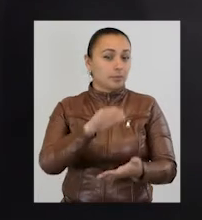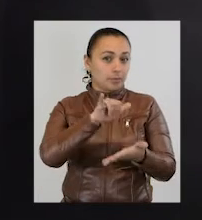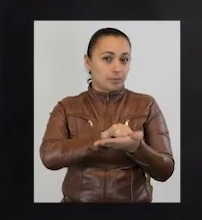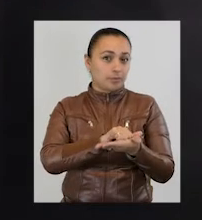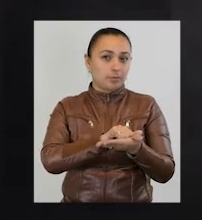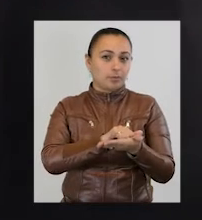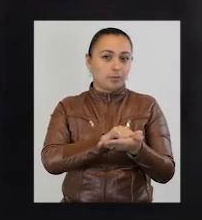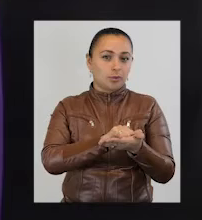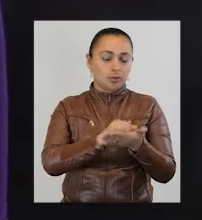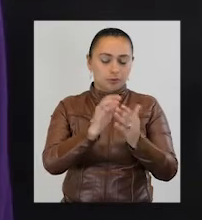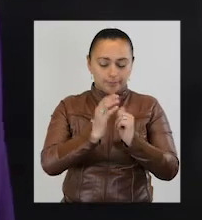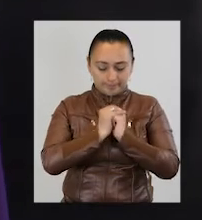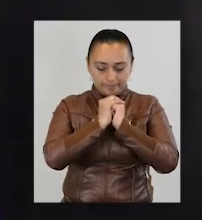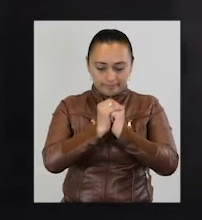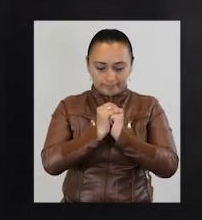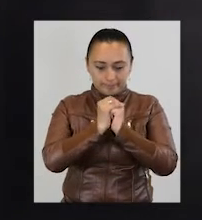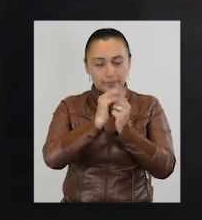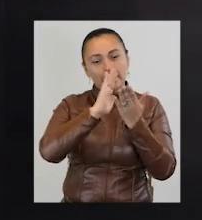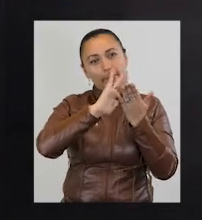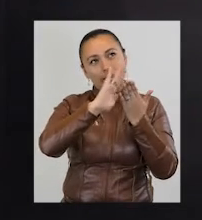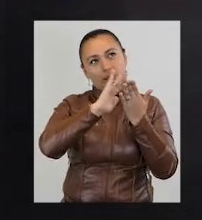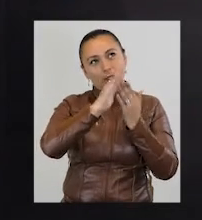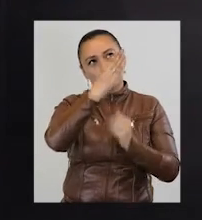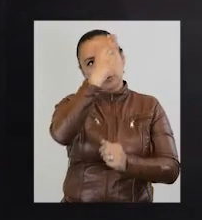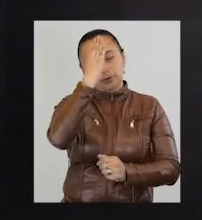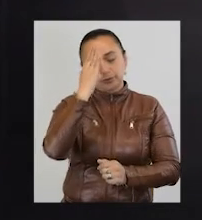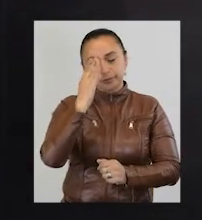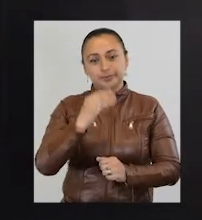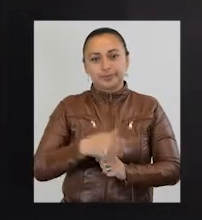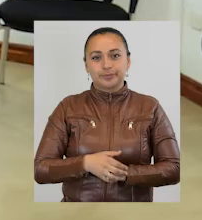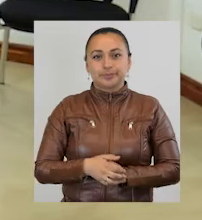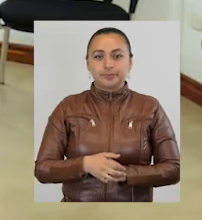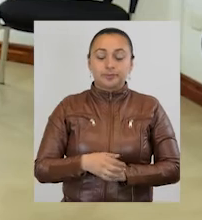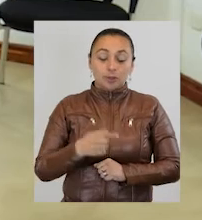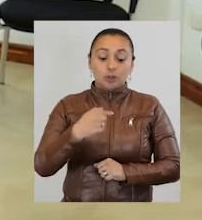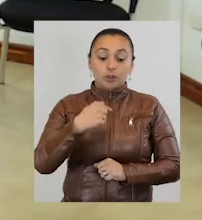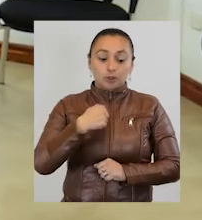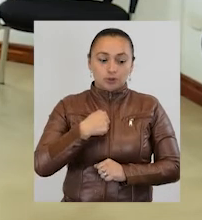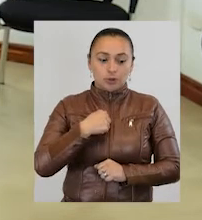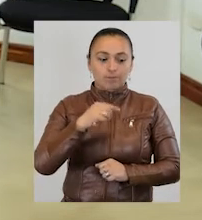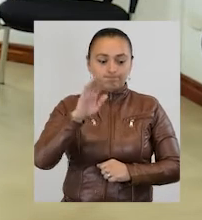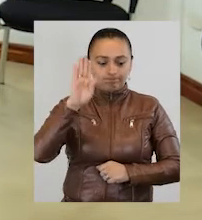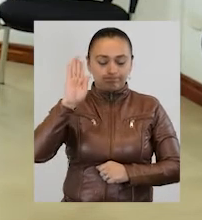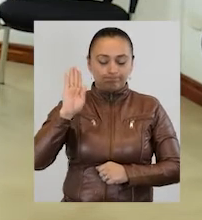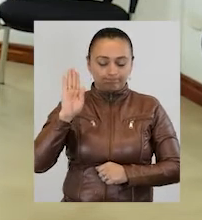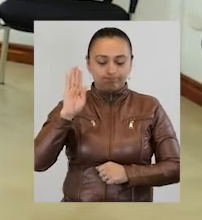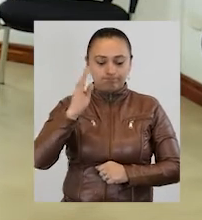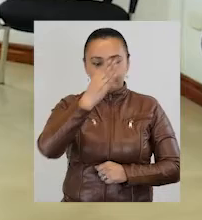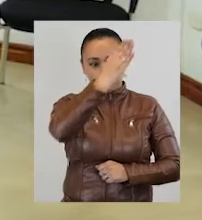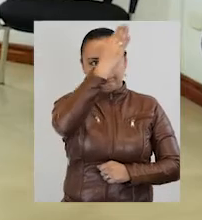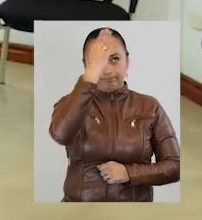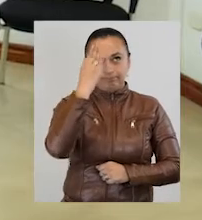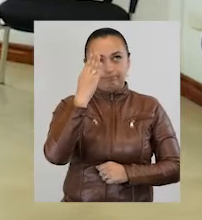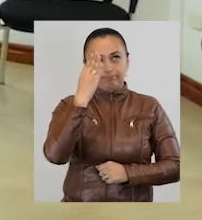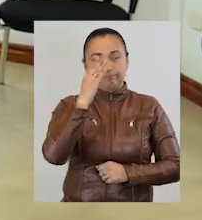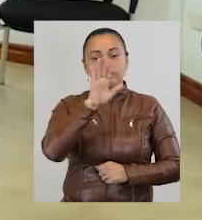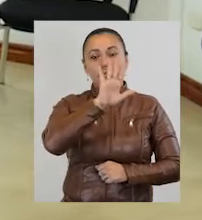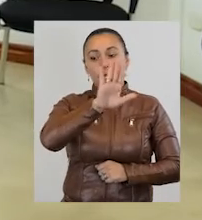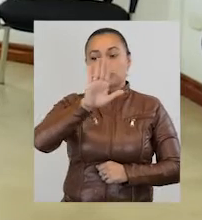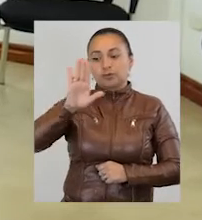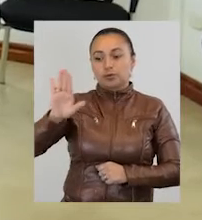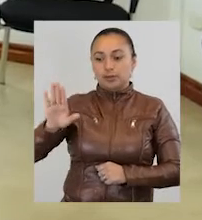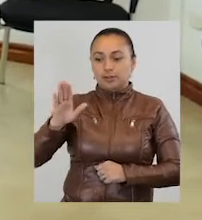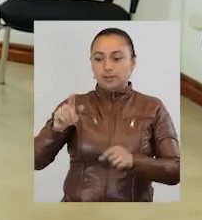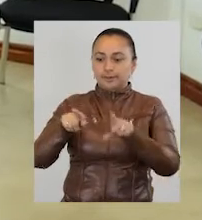Y por ello, pidámosle perdón a Dios diciendo, yo confieso ante Dios Todopoderoso, y